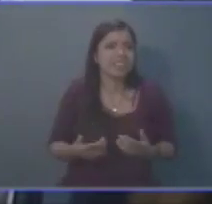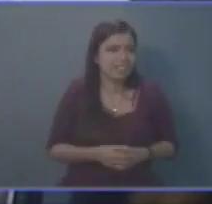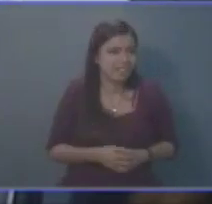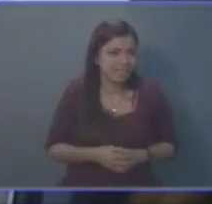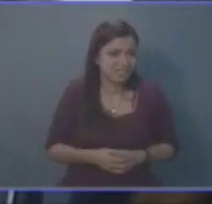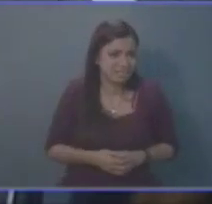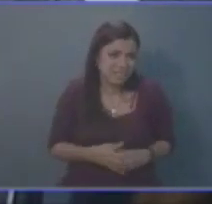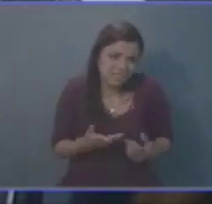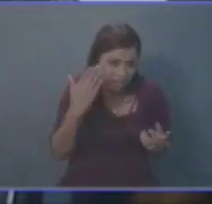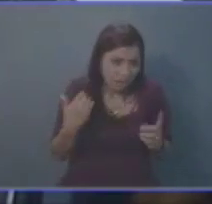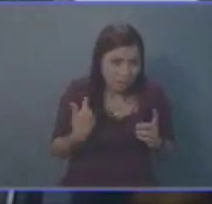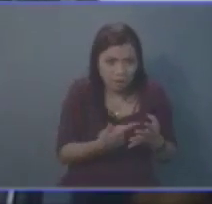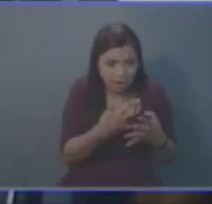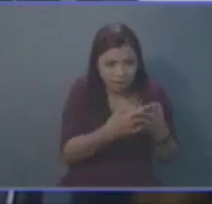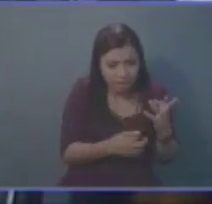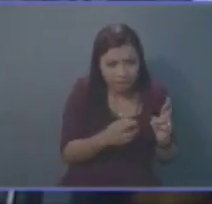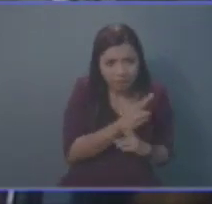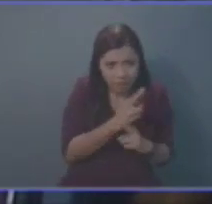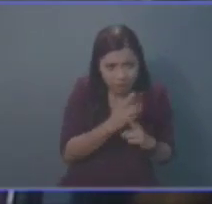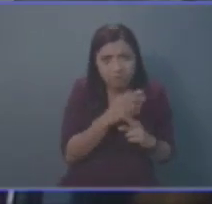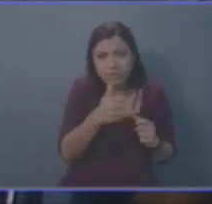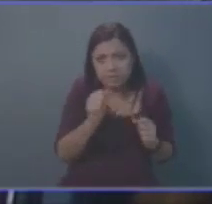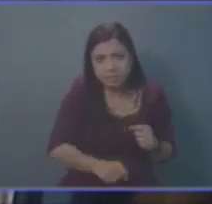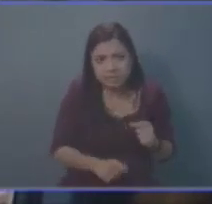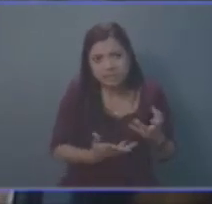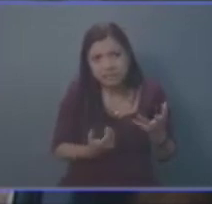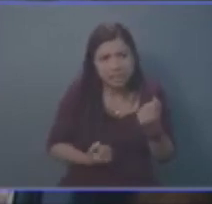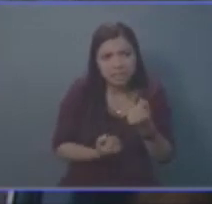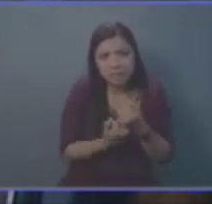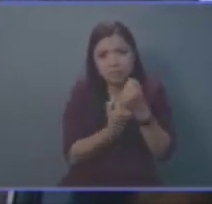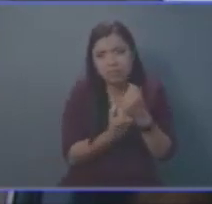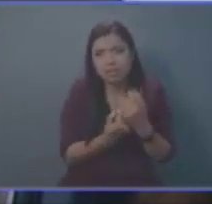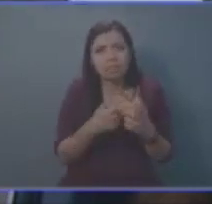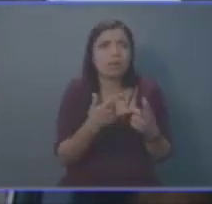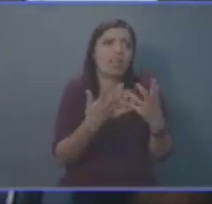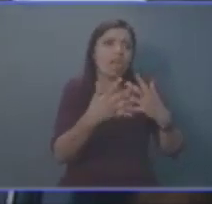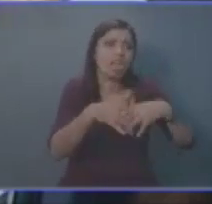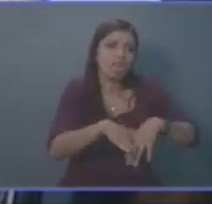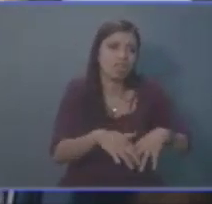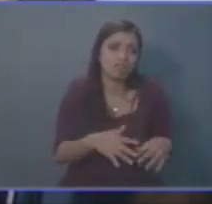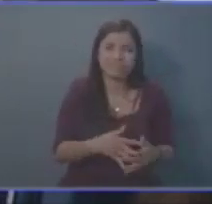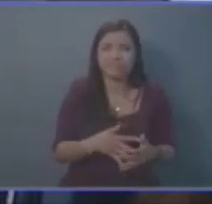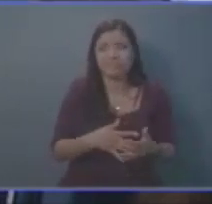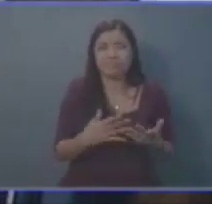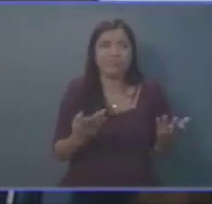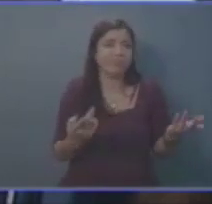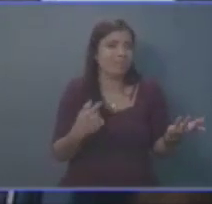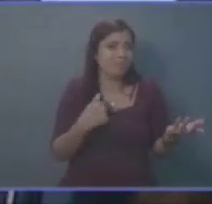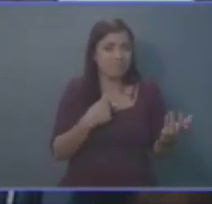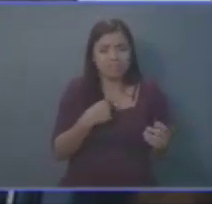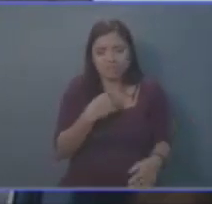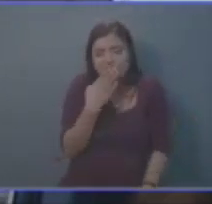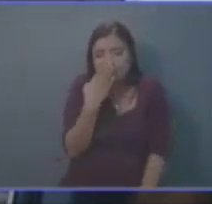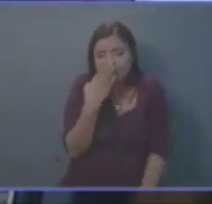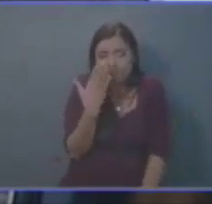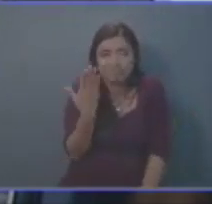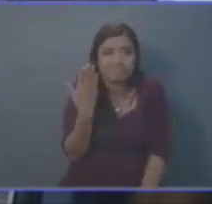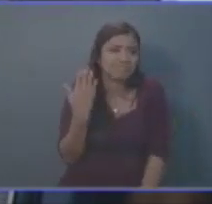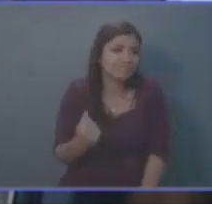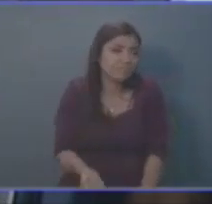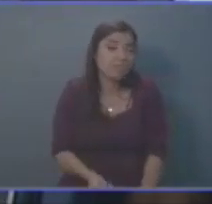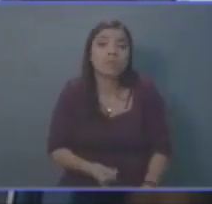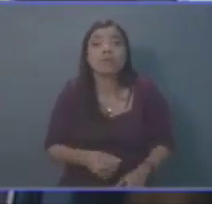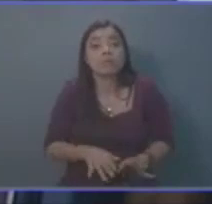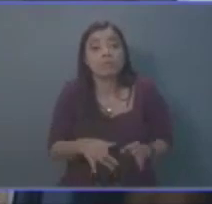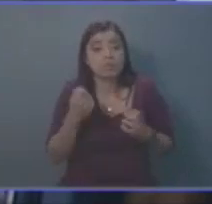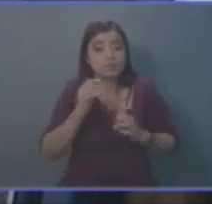mujer en una reforma que lo que quiere es debilitarlo? Me parece absurdo. Pero que